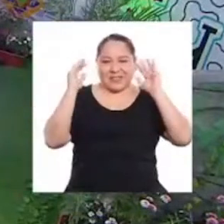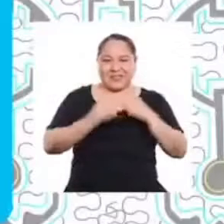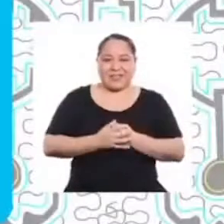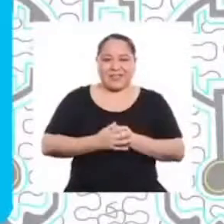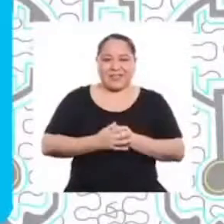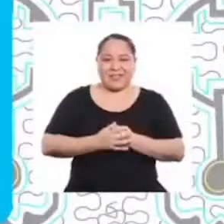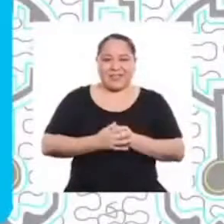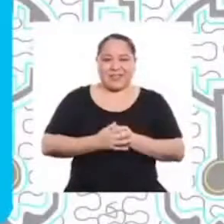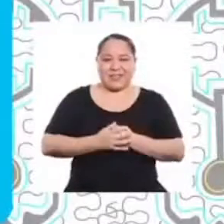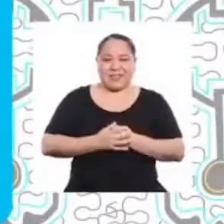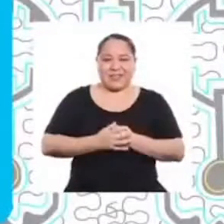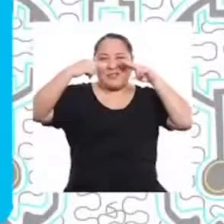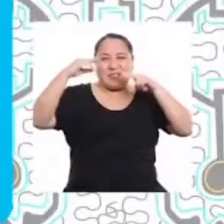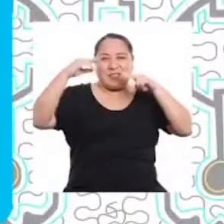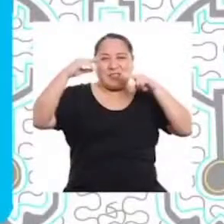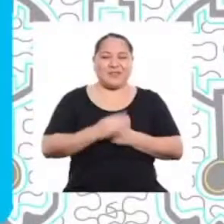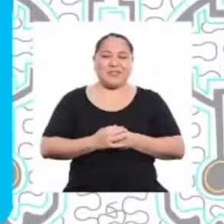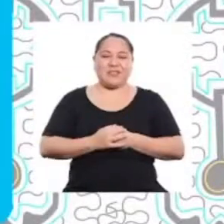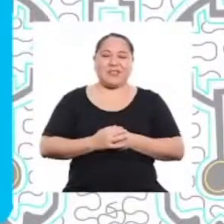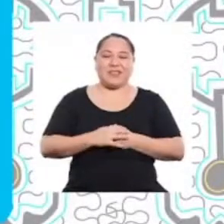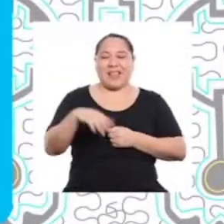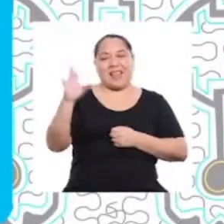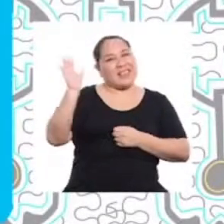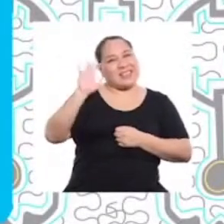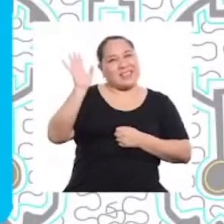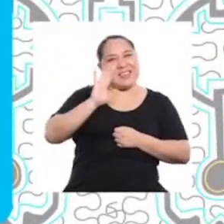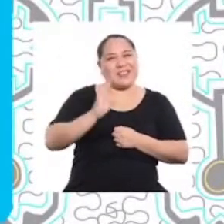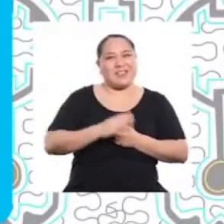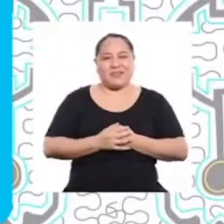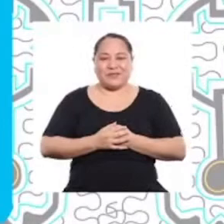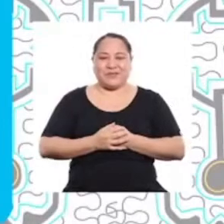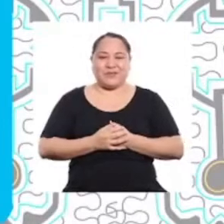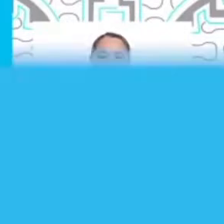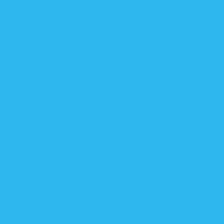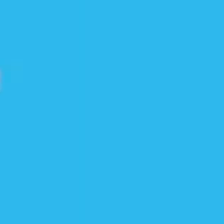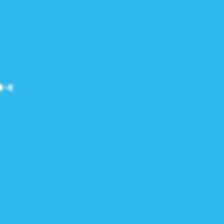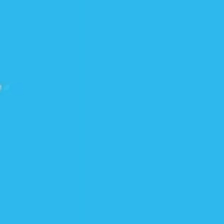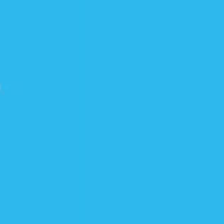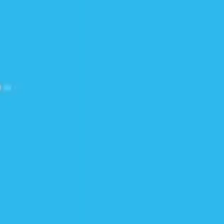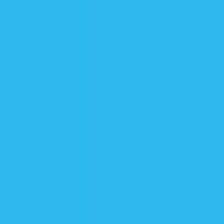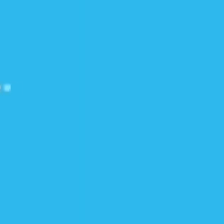vemos! ¡Kaki sin cama! ¡Hatahana!